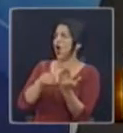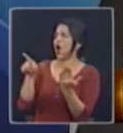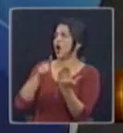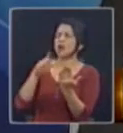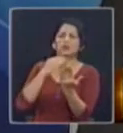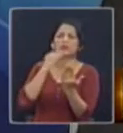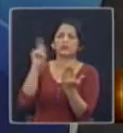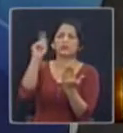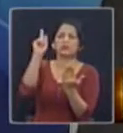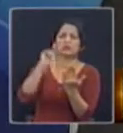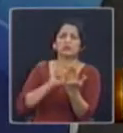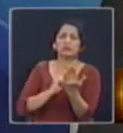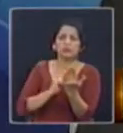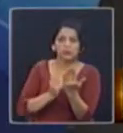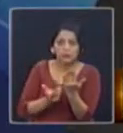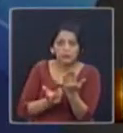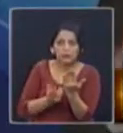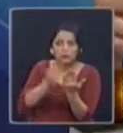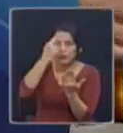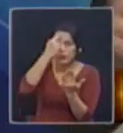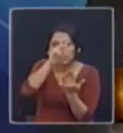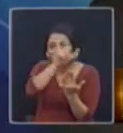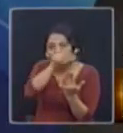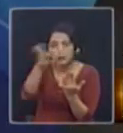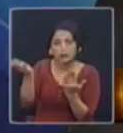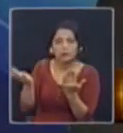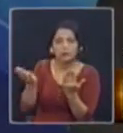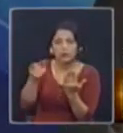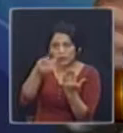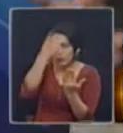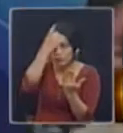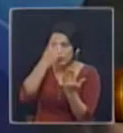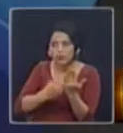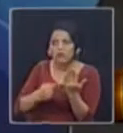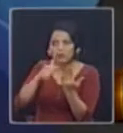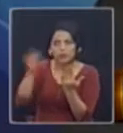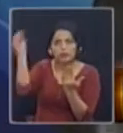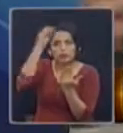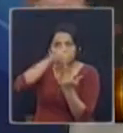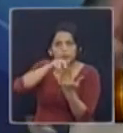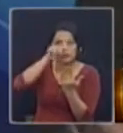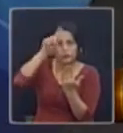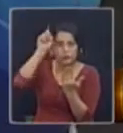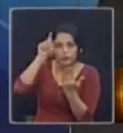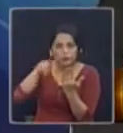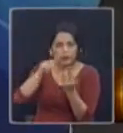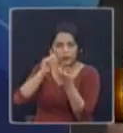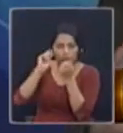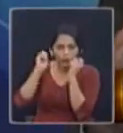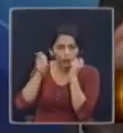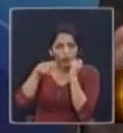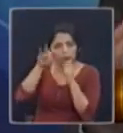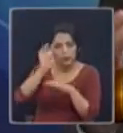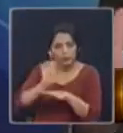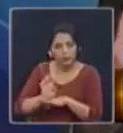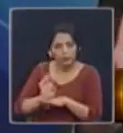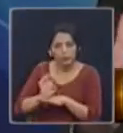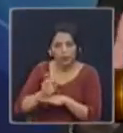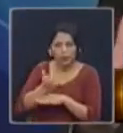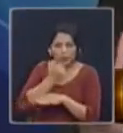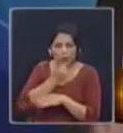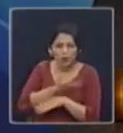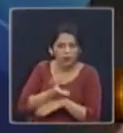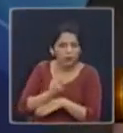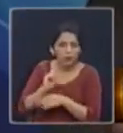cuando es un clamor ciudadano el día de hoy ir a una consulta popular, ir a unas reformas, ir a unos cambios, porque el país no puede seguir así.